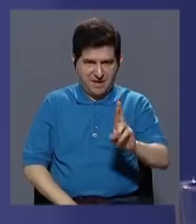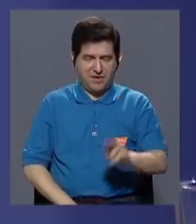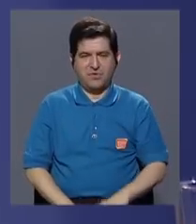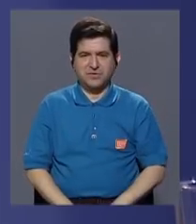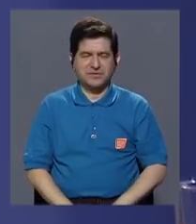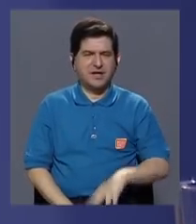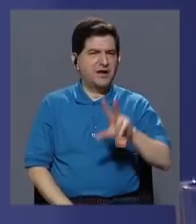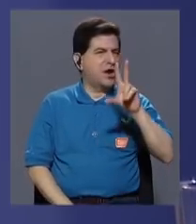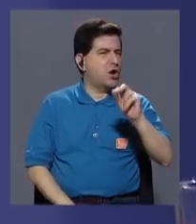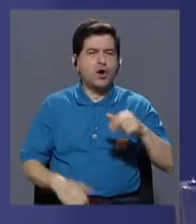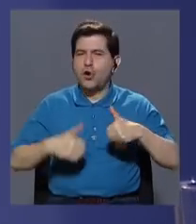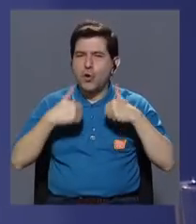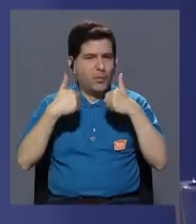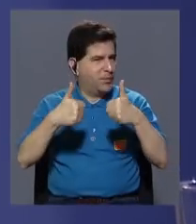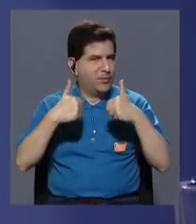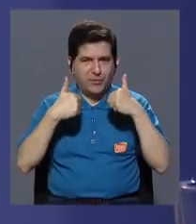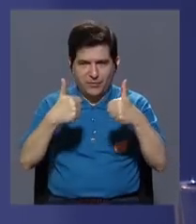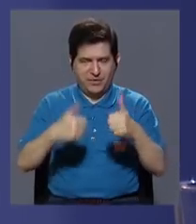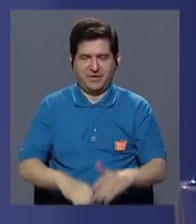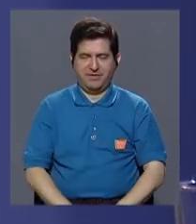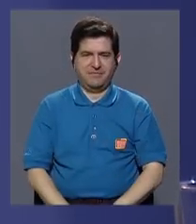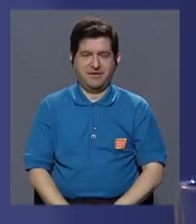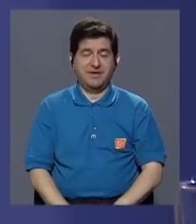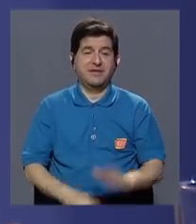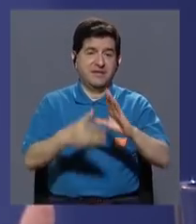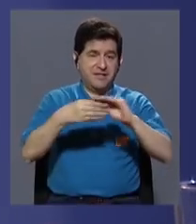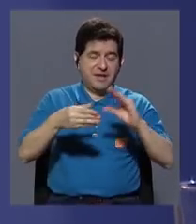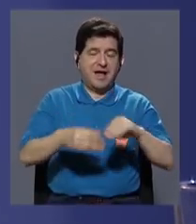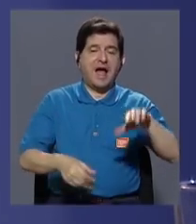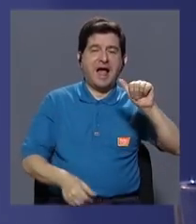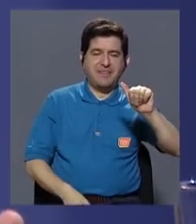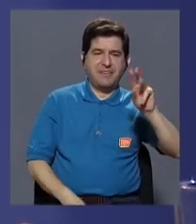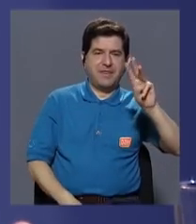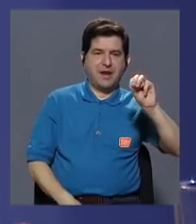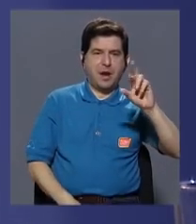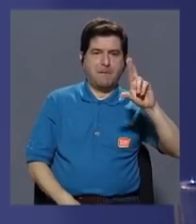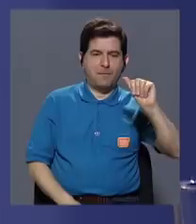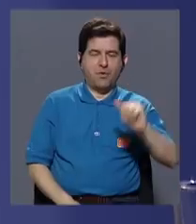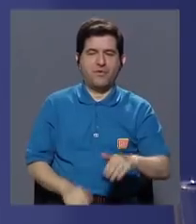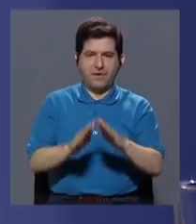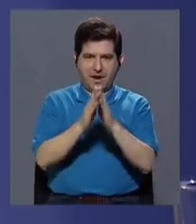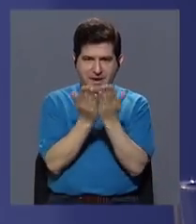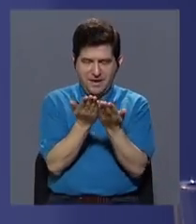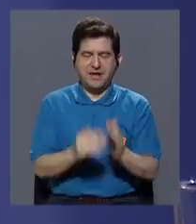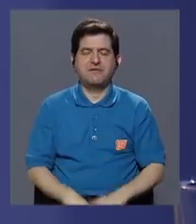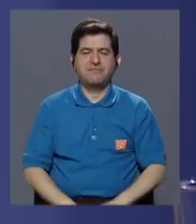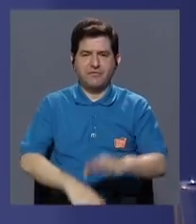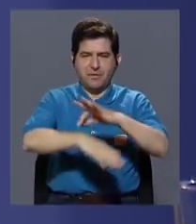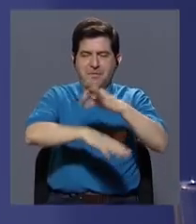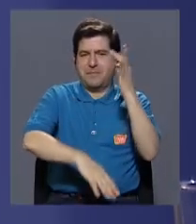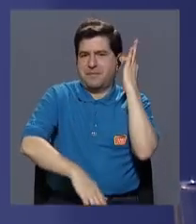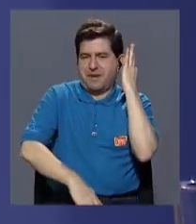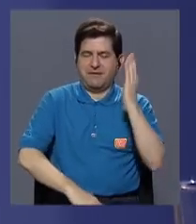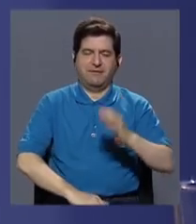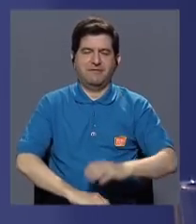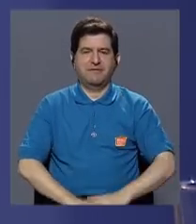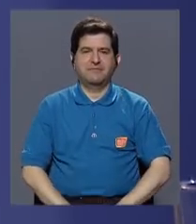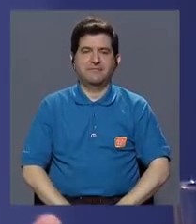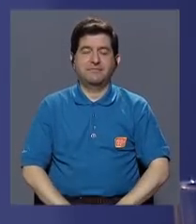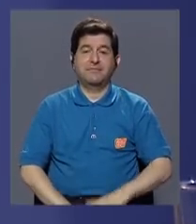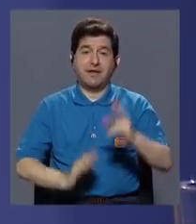rica no tan pura vida que nos cuenta andrea mora en su libro piel de mujer